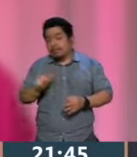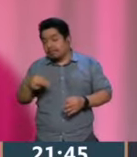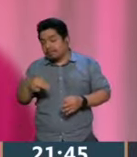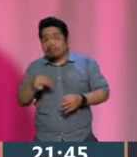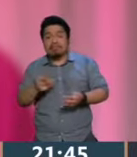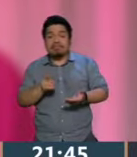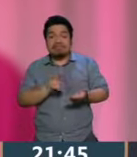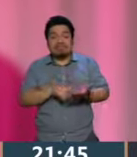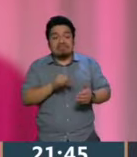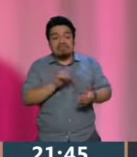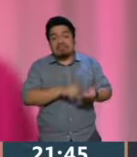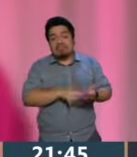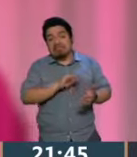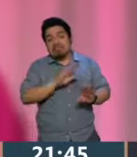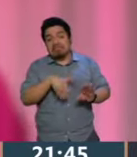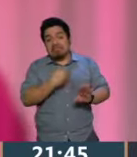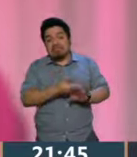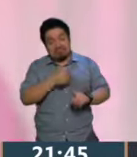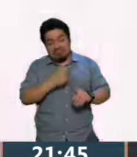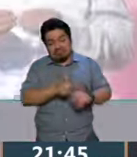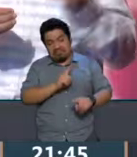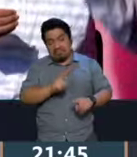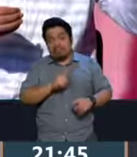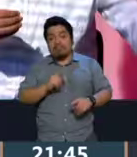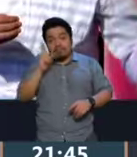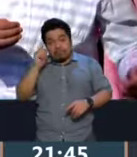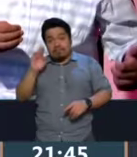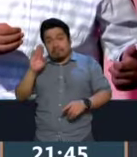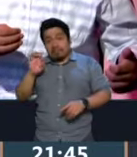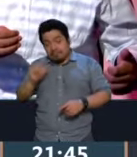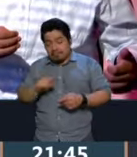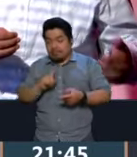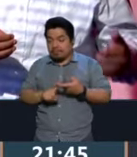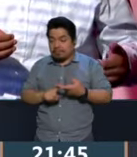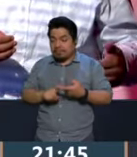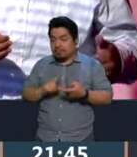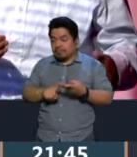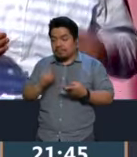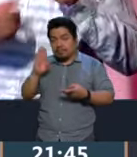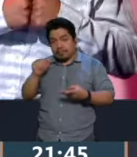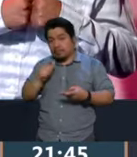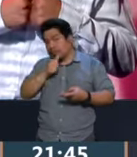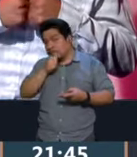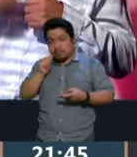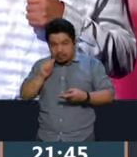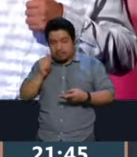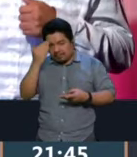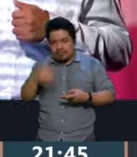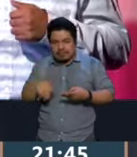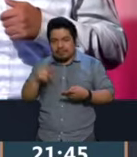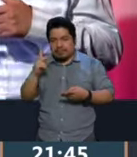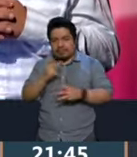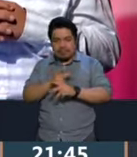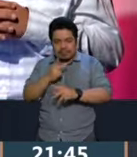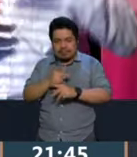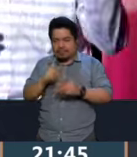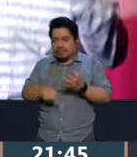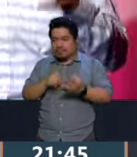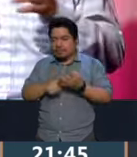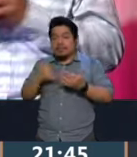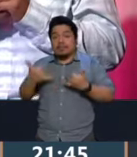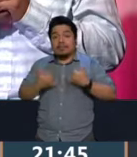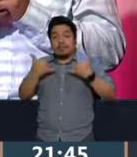contra en esta ciudad, ya es ley en esta ciudad mi beca para empezar. Y después viene mi beca Benito Juárez, ¿no? De la prepa. Y después viene Jóvenes Escribiendo el Futuro.